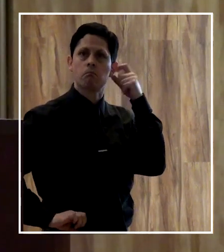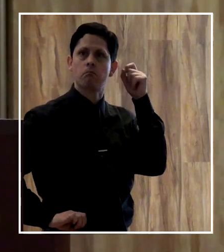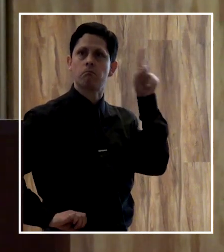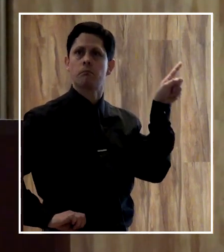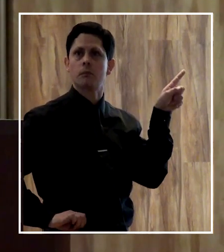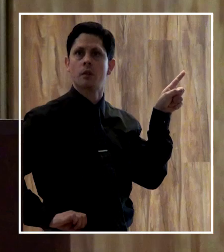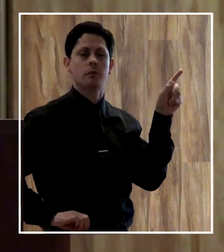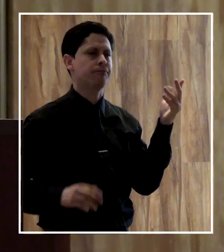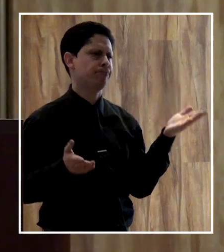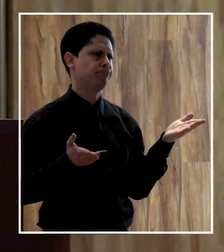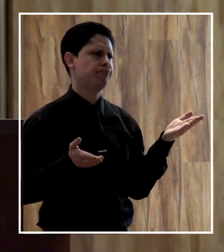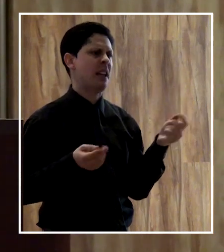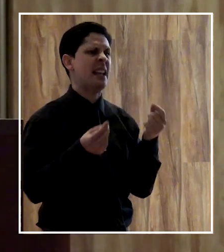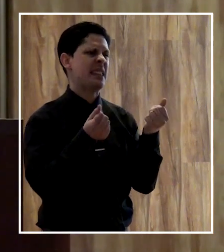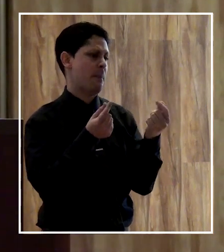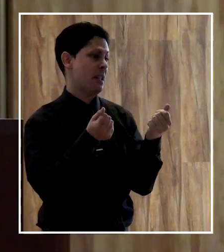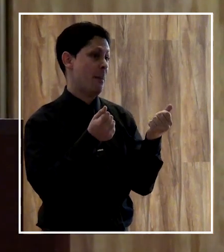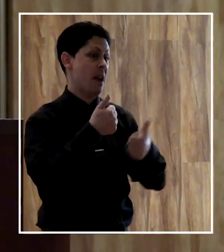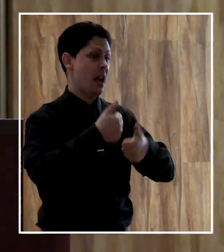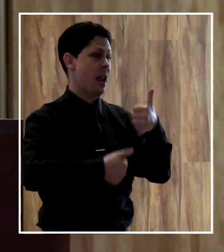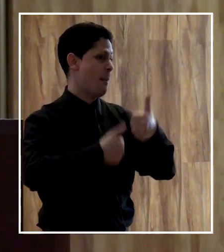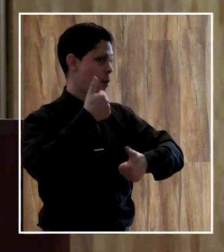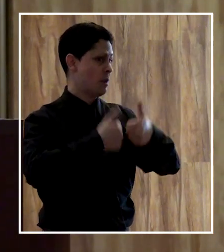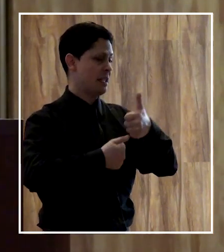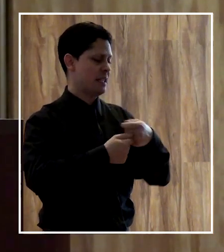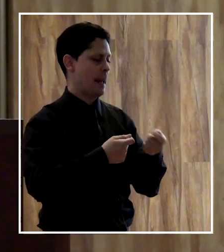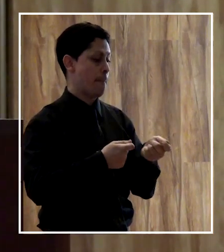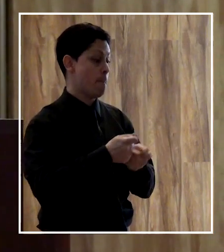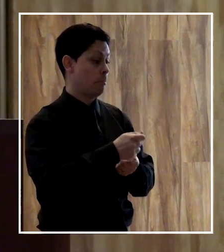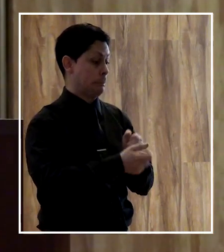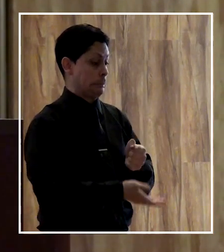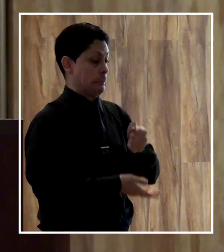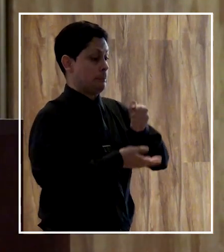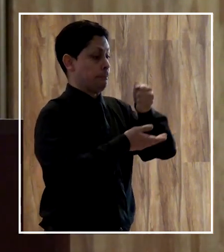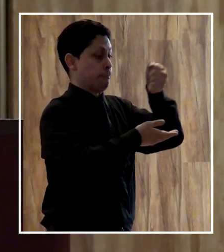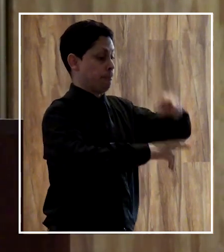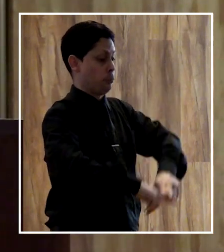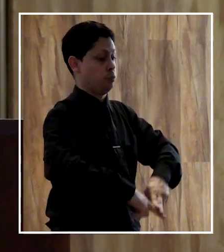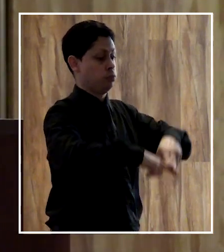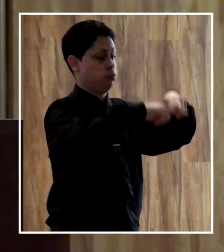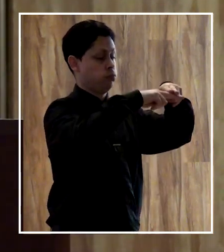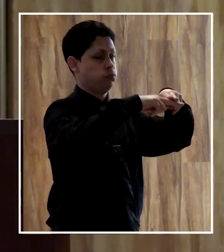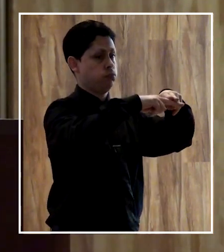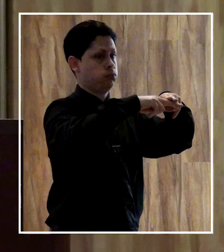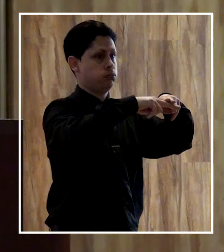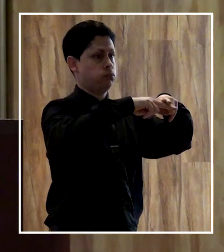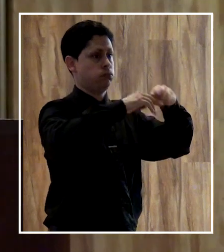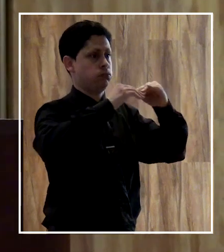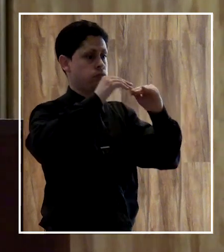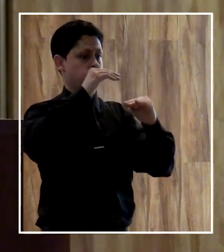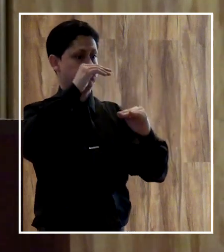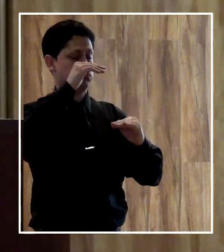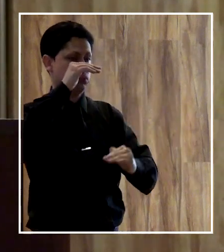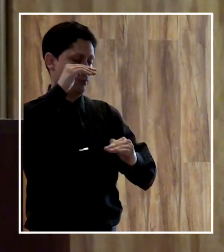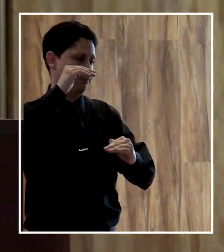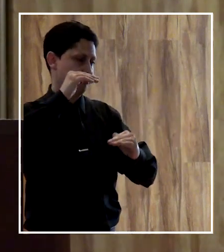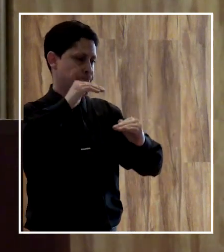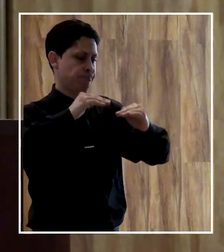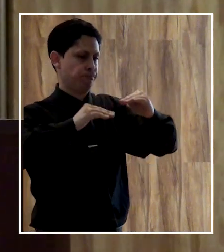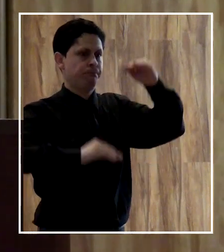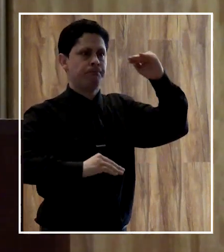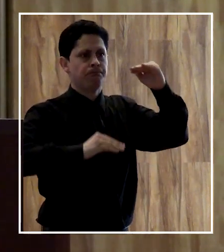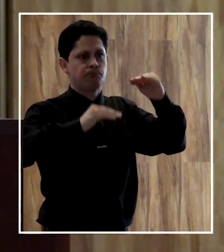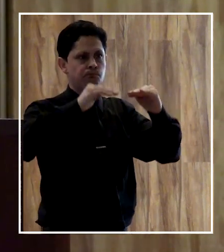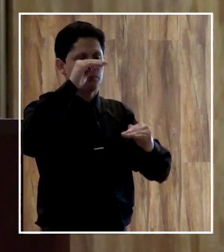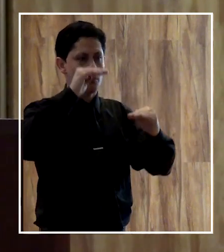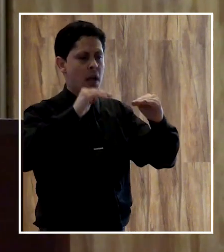la competencia por el financiamiento en una herramienta feroz de privatización de